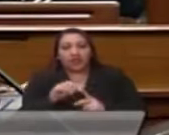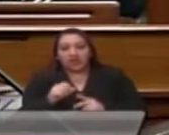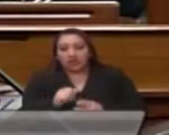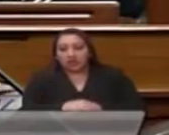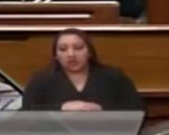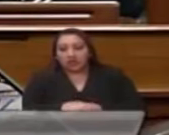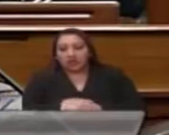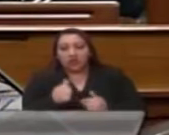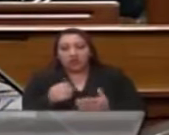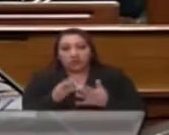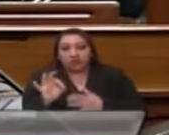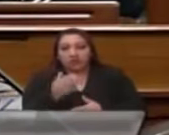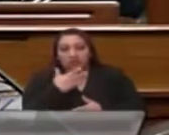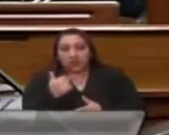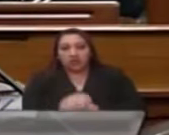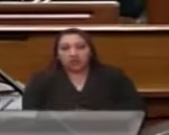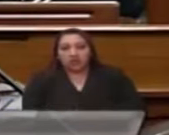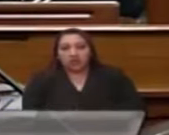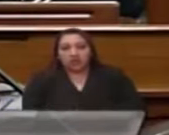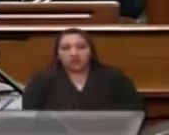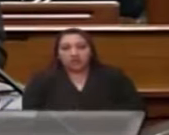tecnológicos de excelencia.